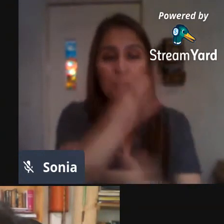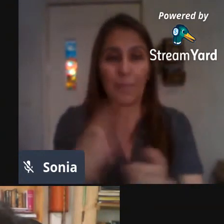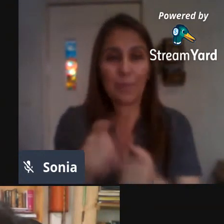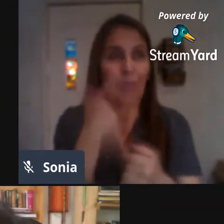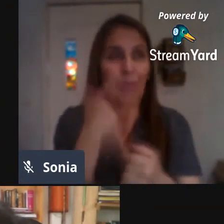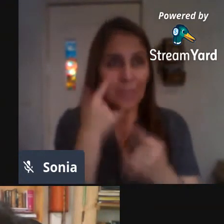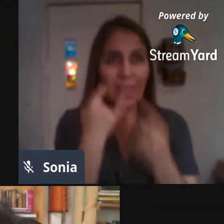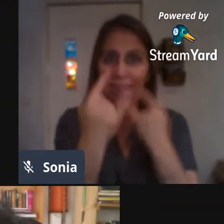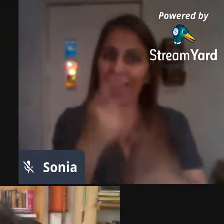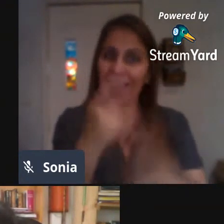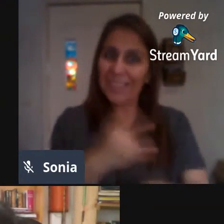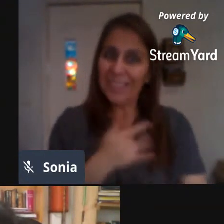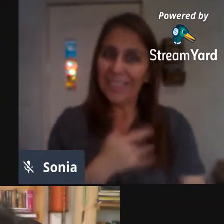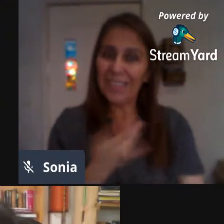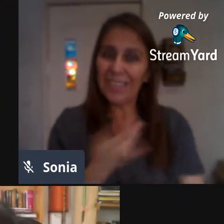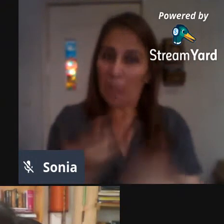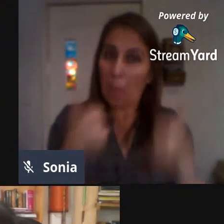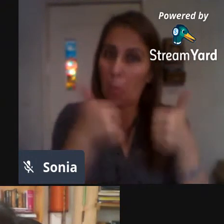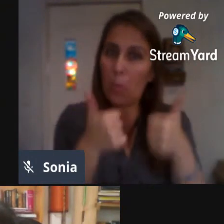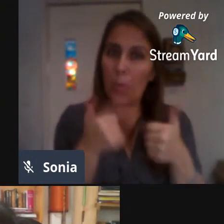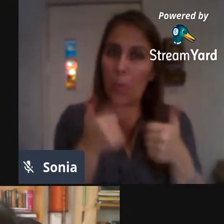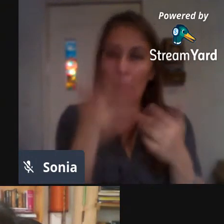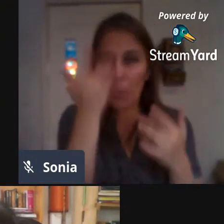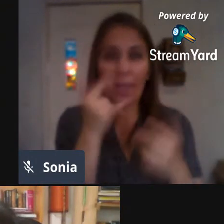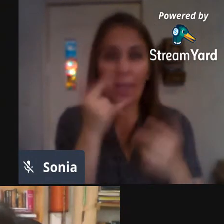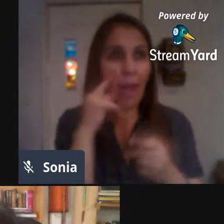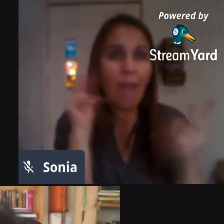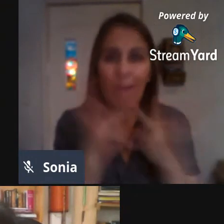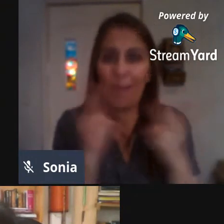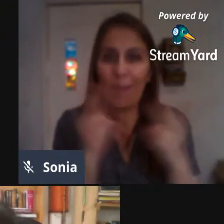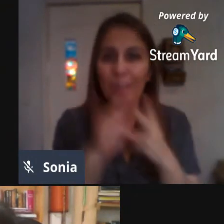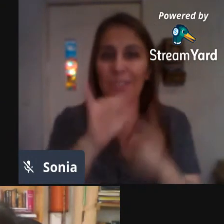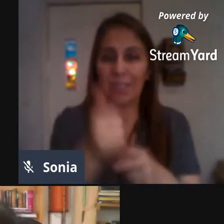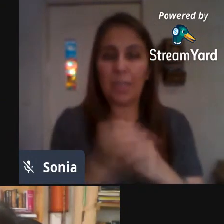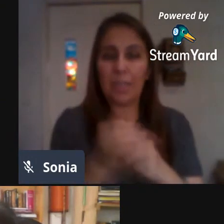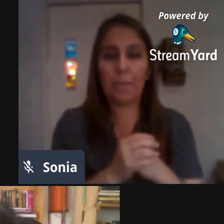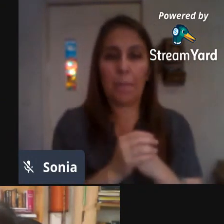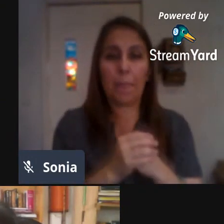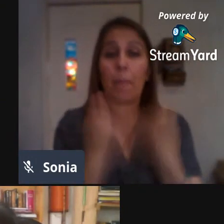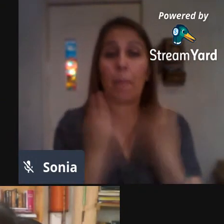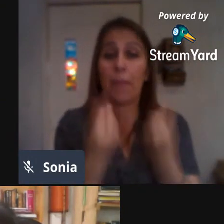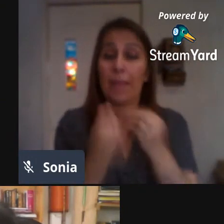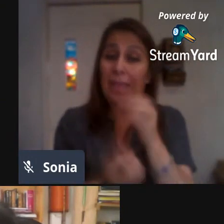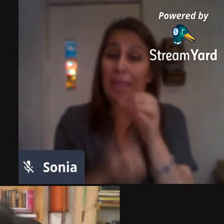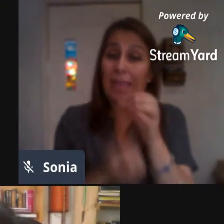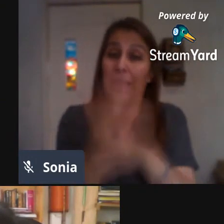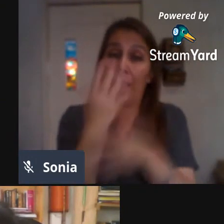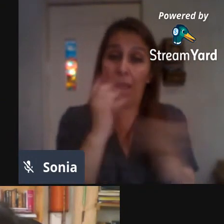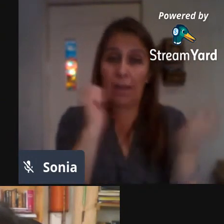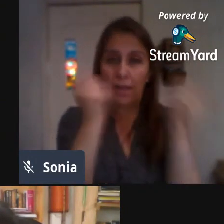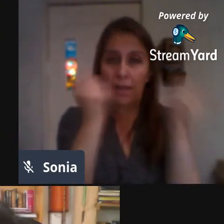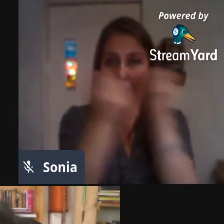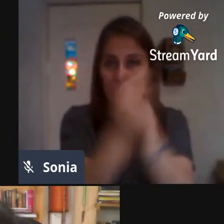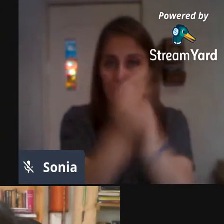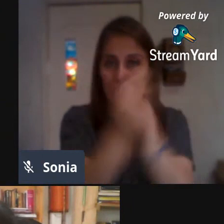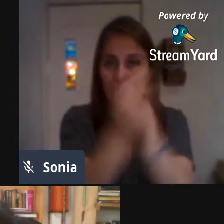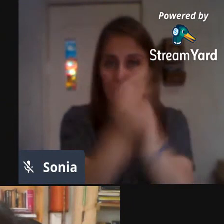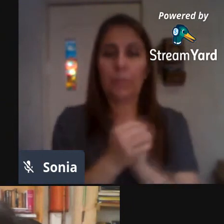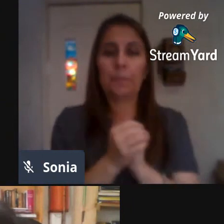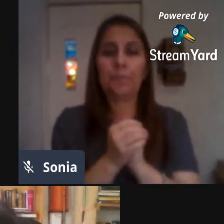diálogos que efectivamente nos sirvan para poder generar transformaciones en ese sentido que